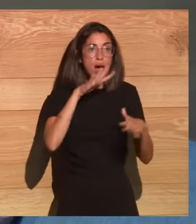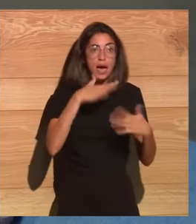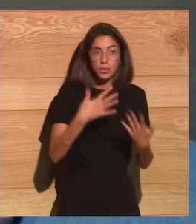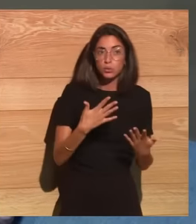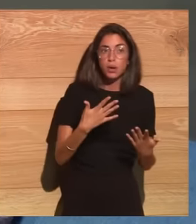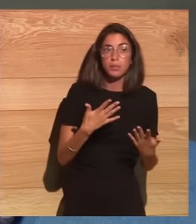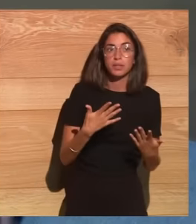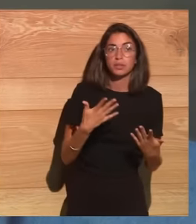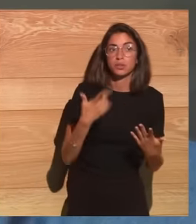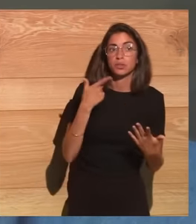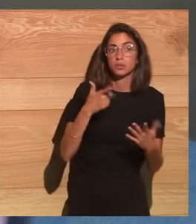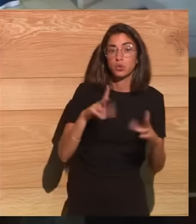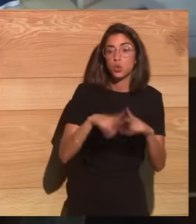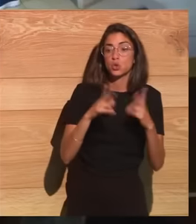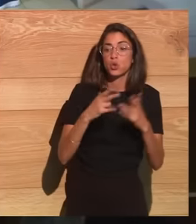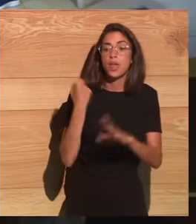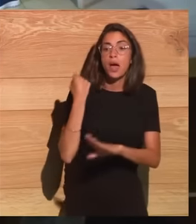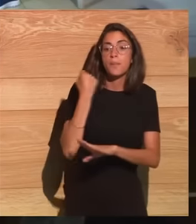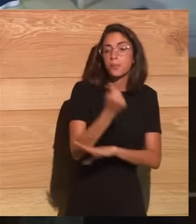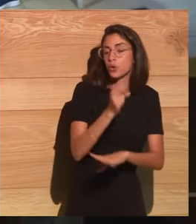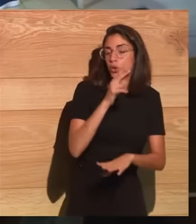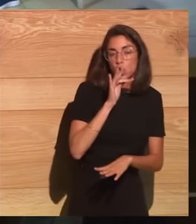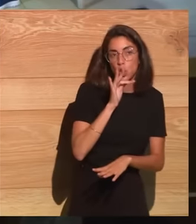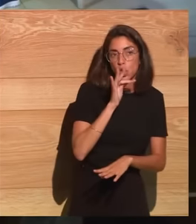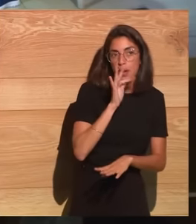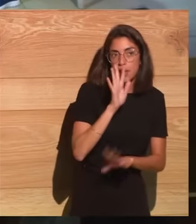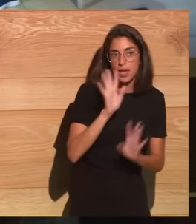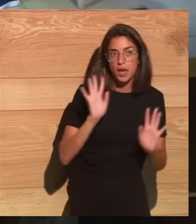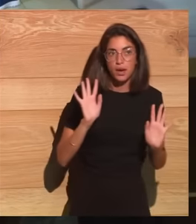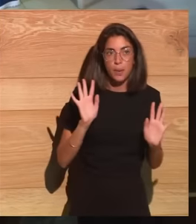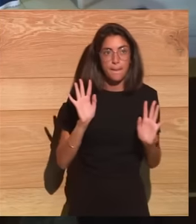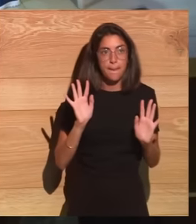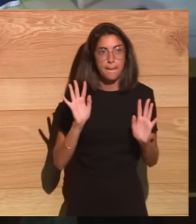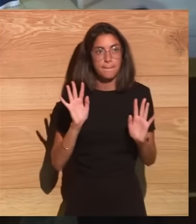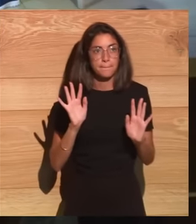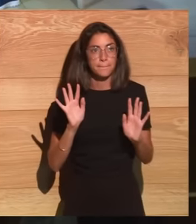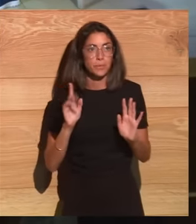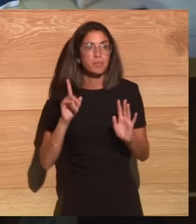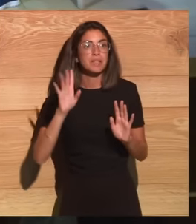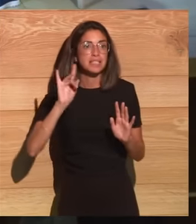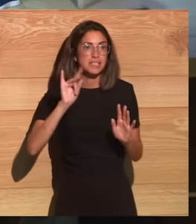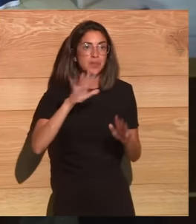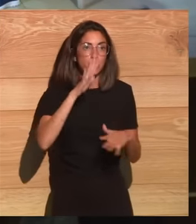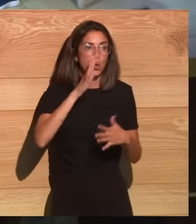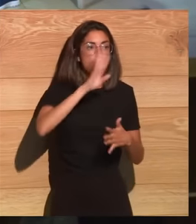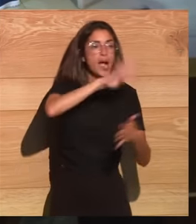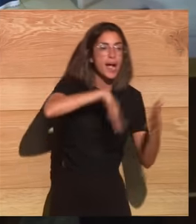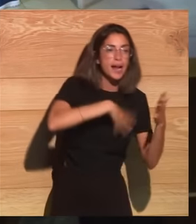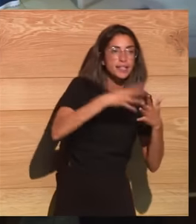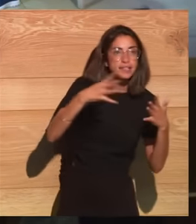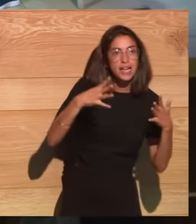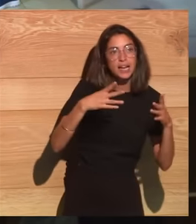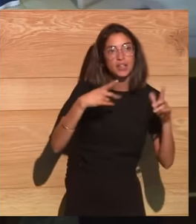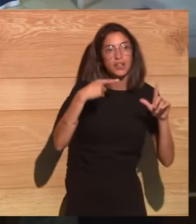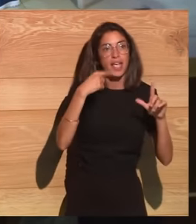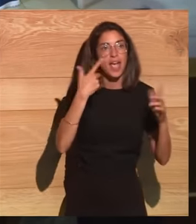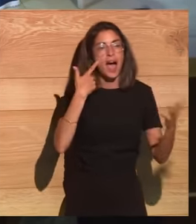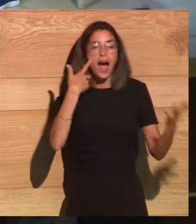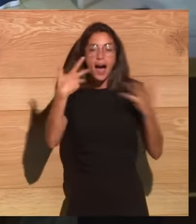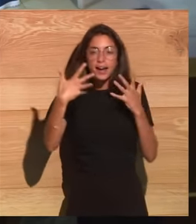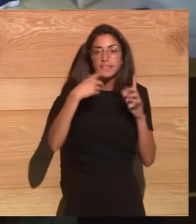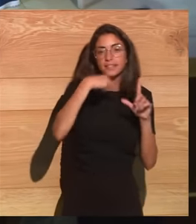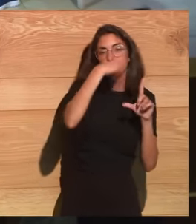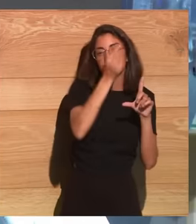teniendo el respaldo social, pero dentro de unos años, pues. Si ahora venden calendarios de Artis Muti y de cosas. Yo creo que